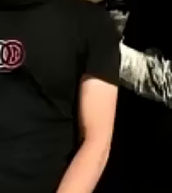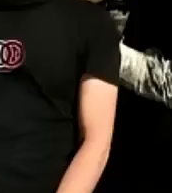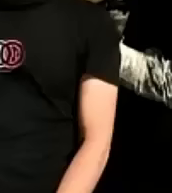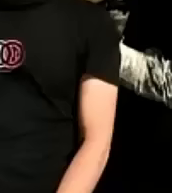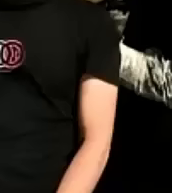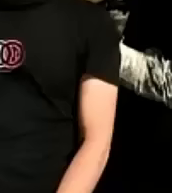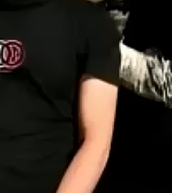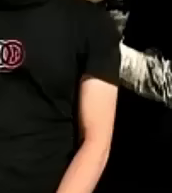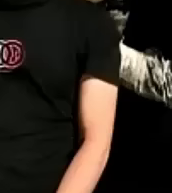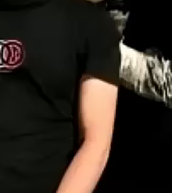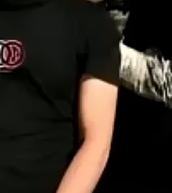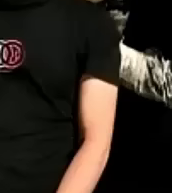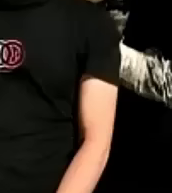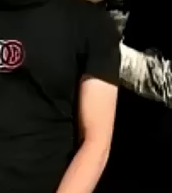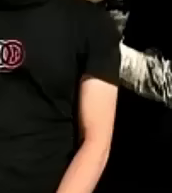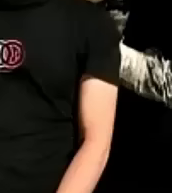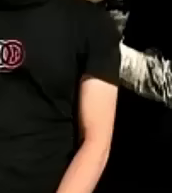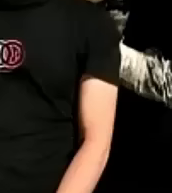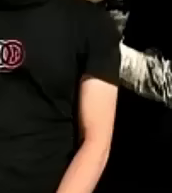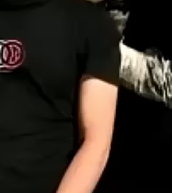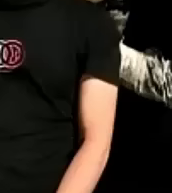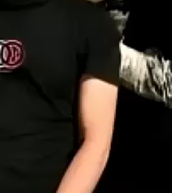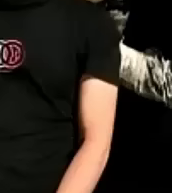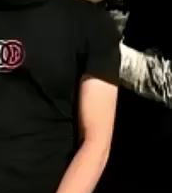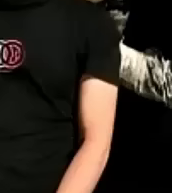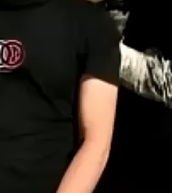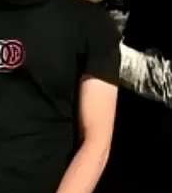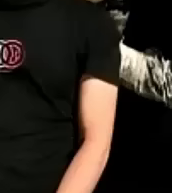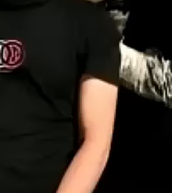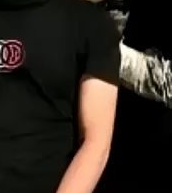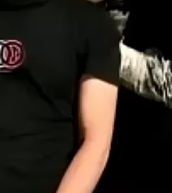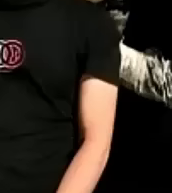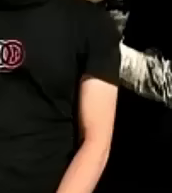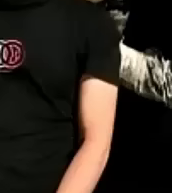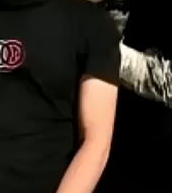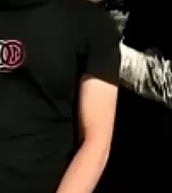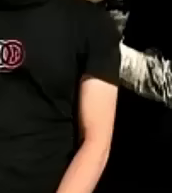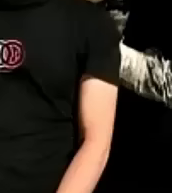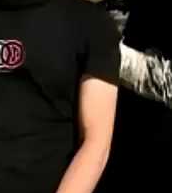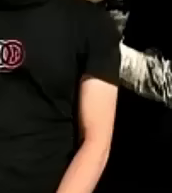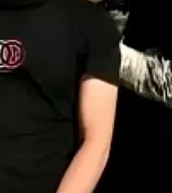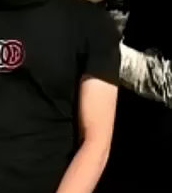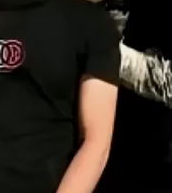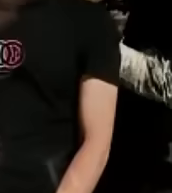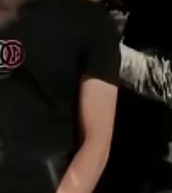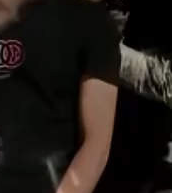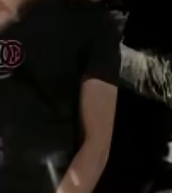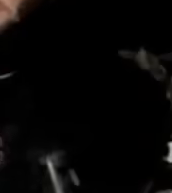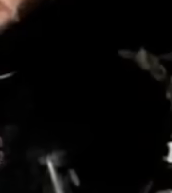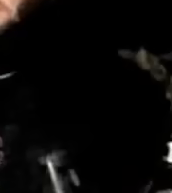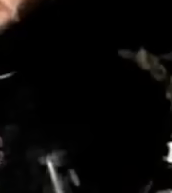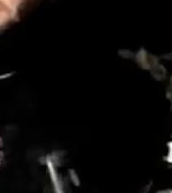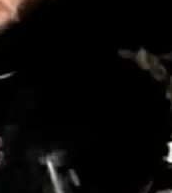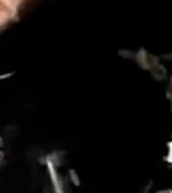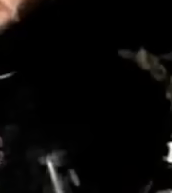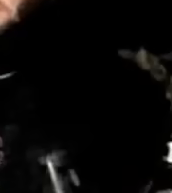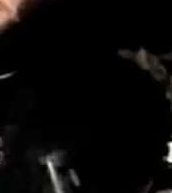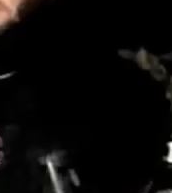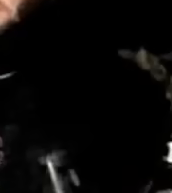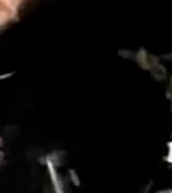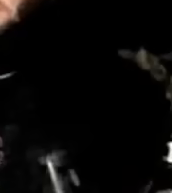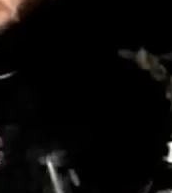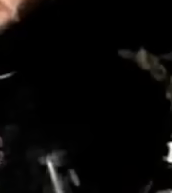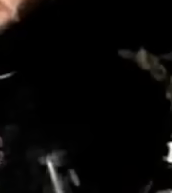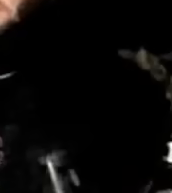Esta mañana, durante la conferencia matutina del presidente López Obrador, el secretario de la Defensa Nacional Luis Crescencio Sandoval informó los pormenores de la